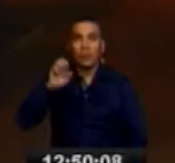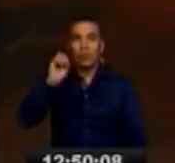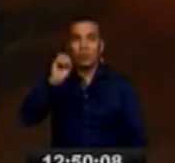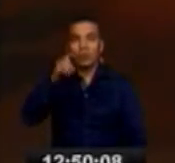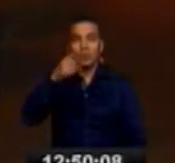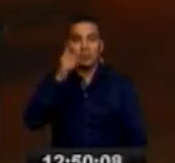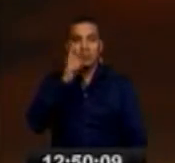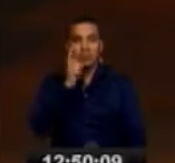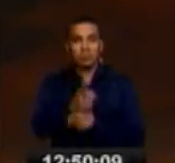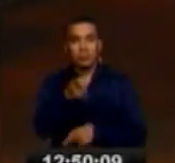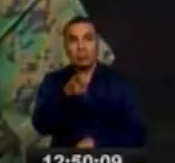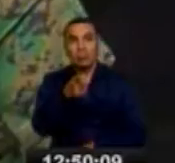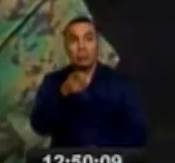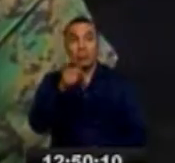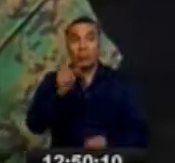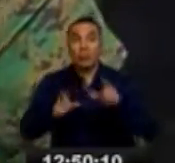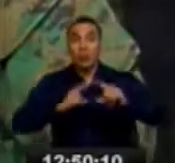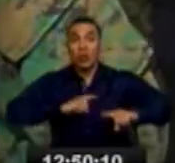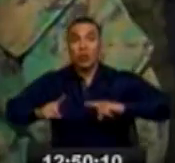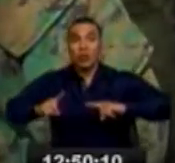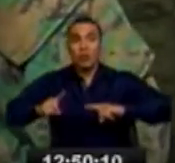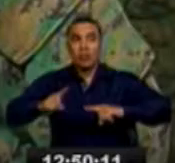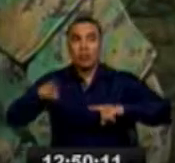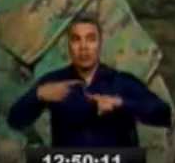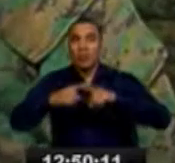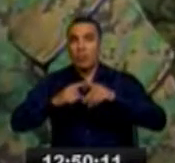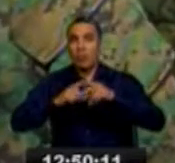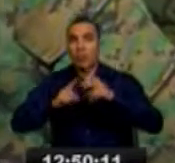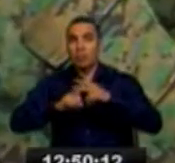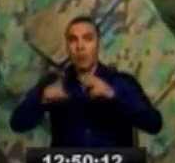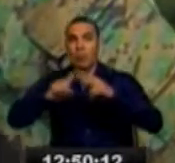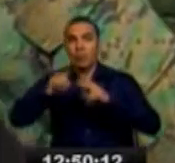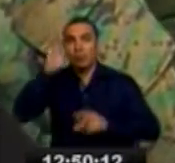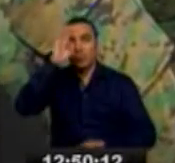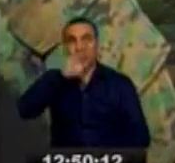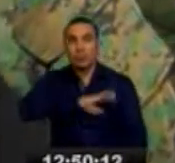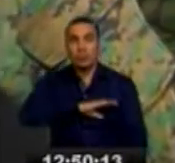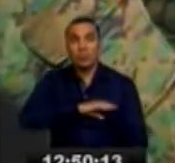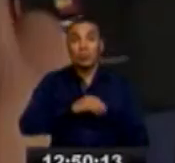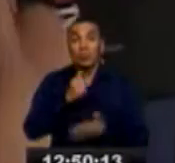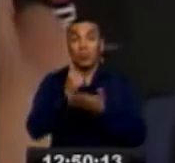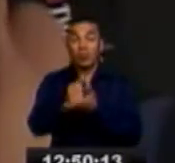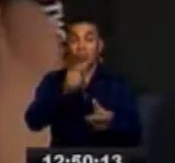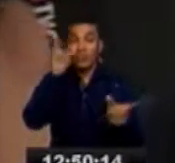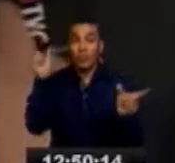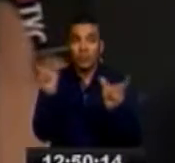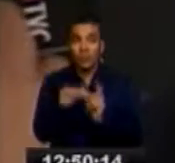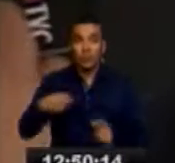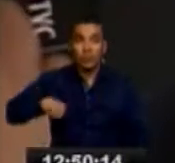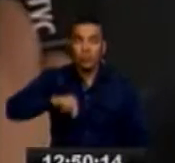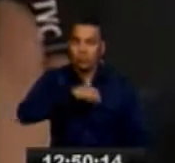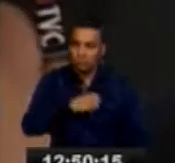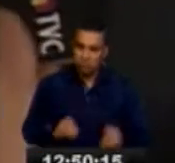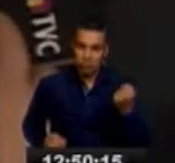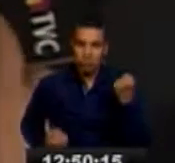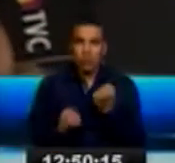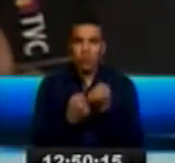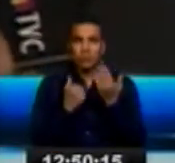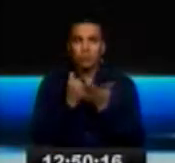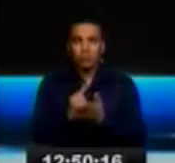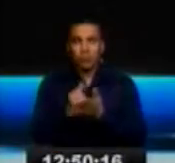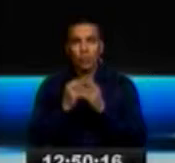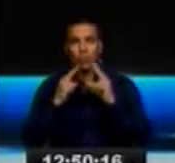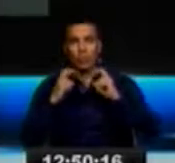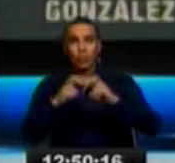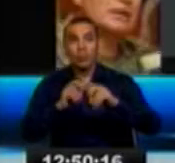Luis Castro, oficial que comandó la operación de evacuación. ¿Cuál van a ayudar a Fiscalía? Obviamente nosotros vamos a aportar con dicha investigación.